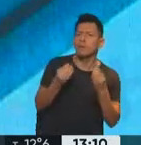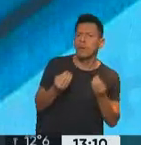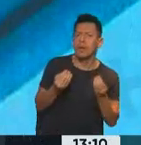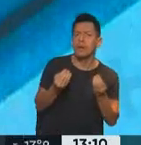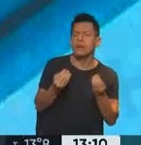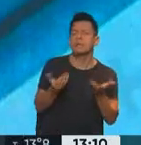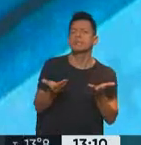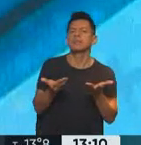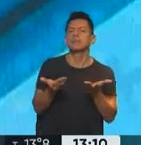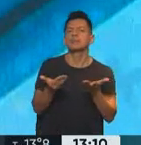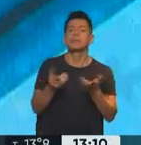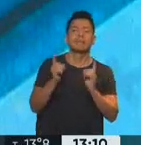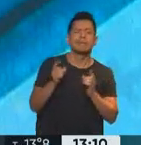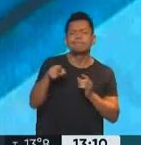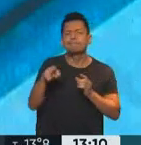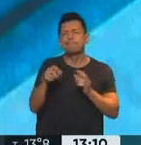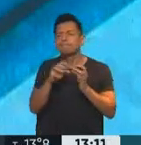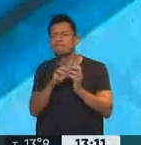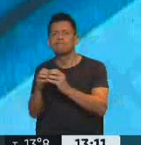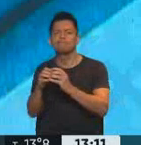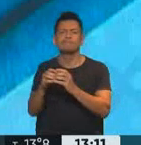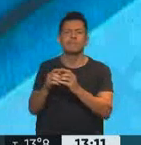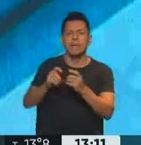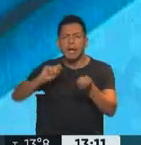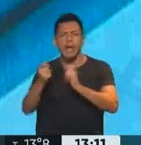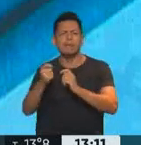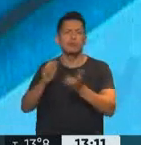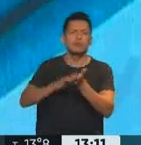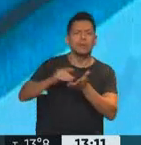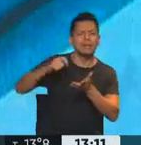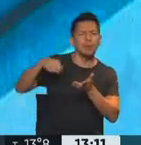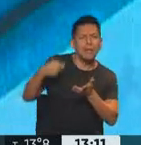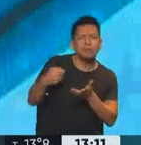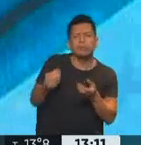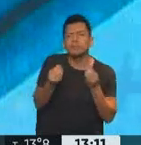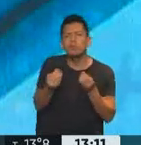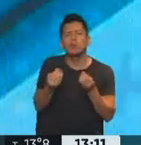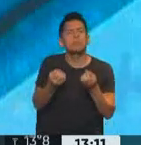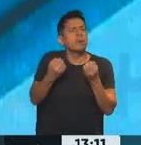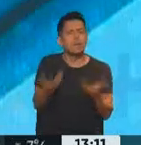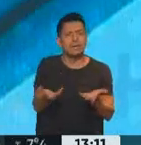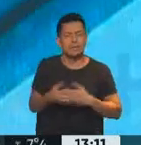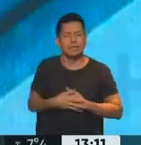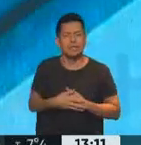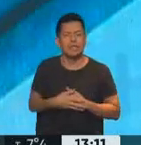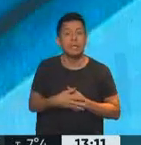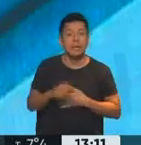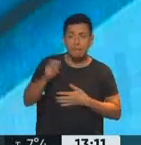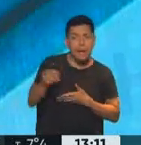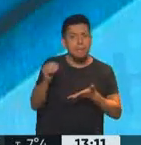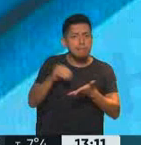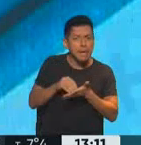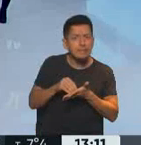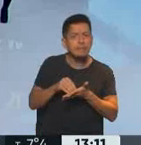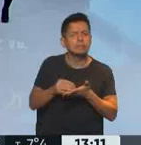y por qué tenemos que hacer moratoria no la pregunta que quizás del otro lado siendo porque porque hay que abrir estos programas discutir